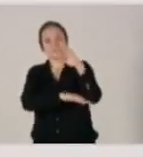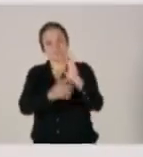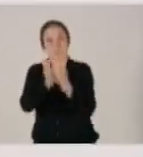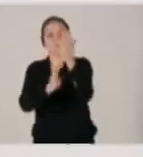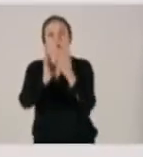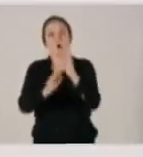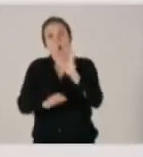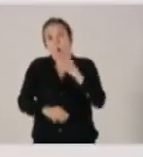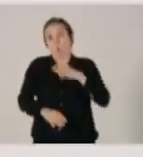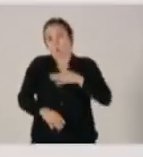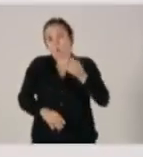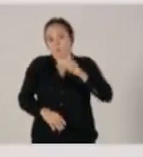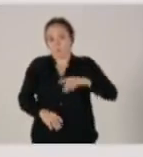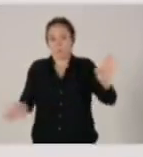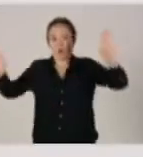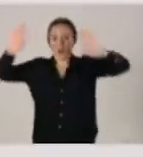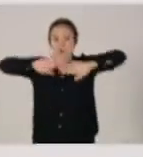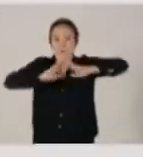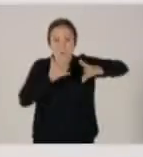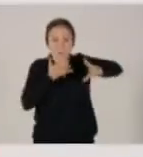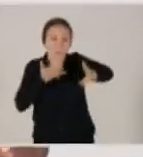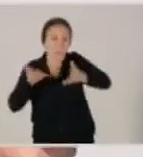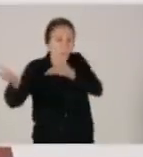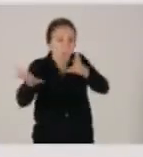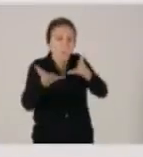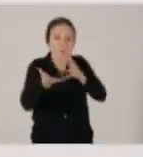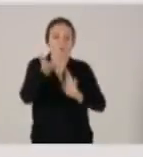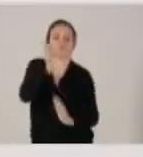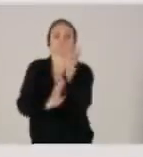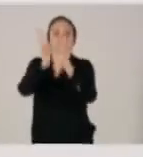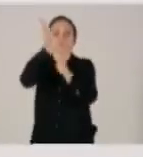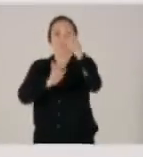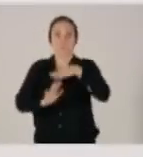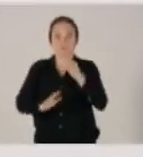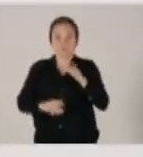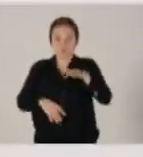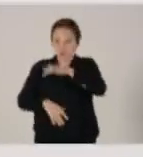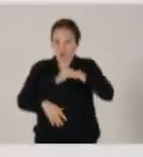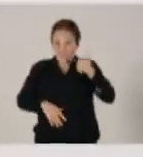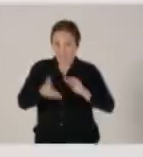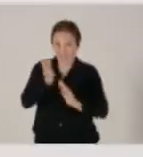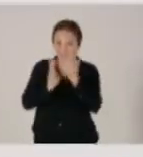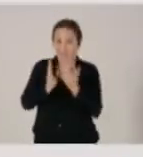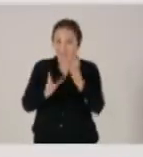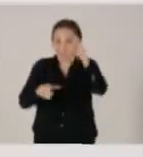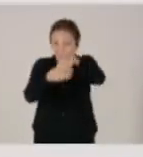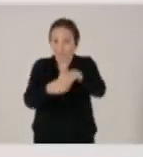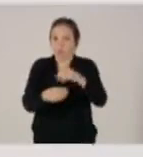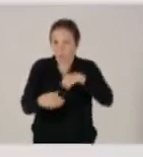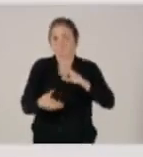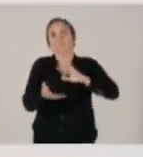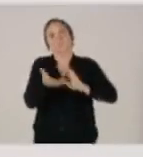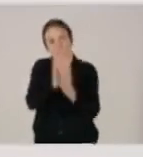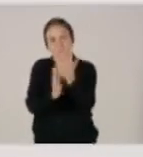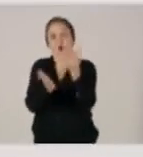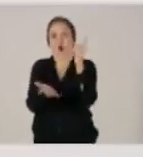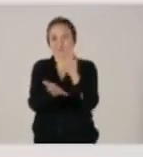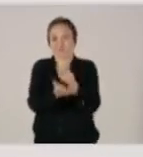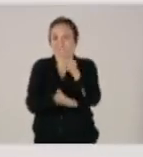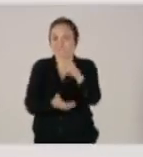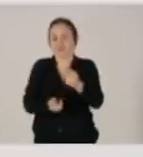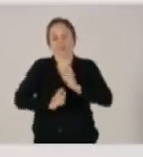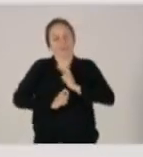que que también pueden relanzar algunos frentes en el interior de lo quemado Pues eso no está dando mucho trabajo nos va a dar mucho trabajo